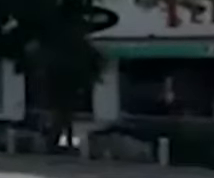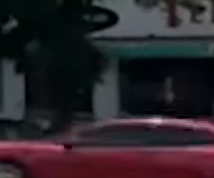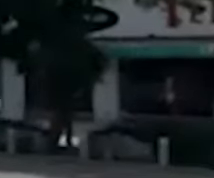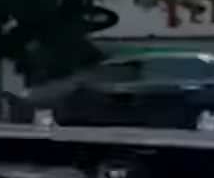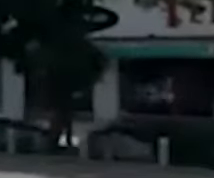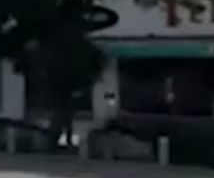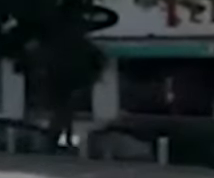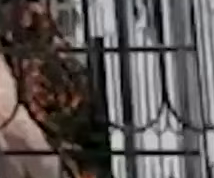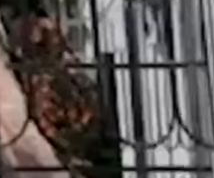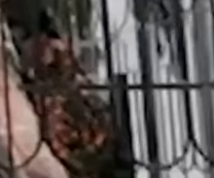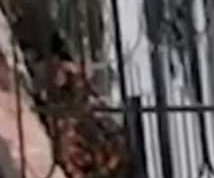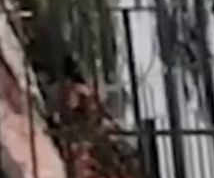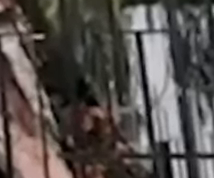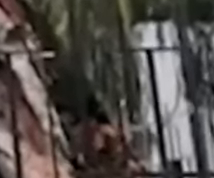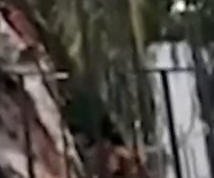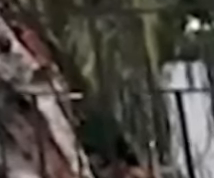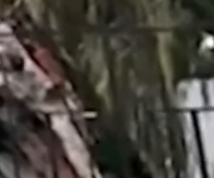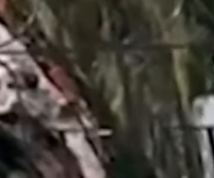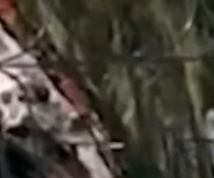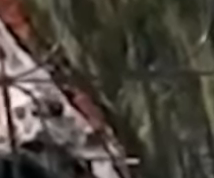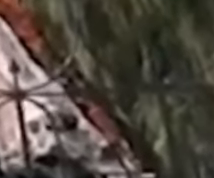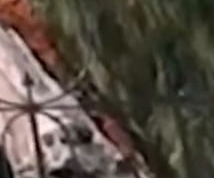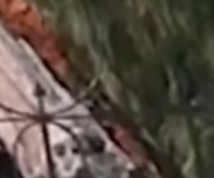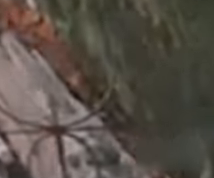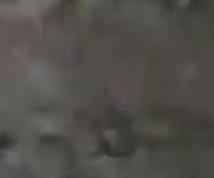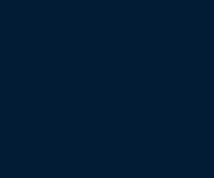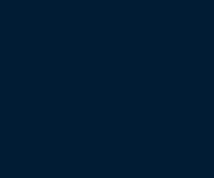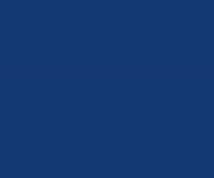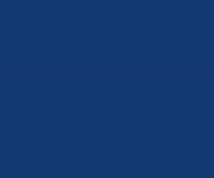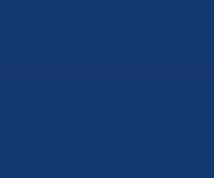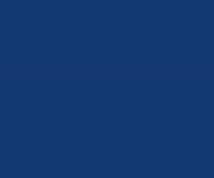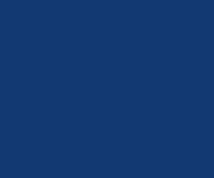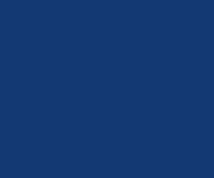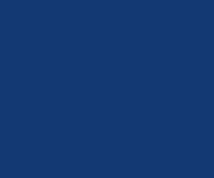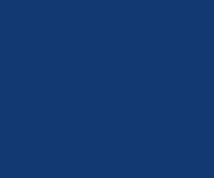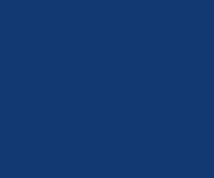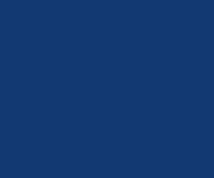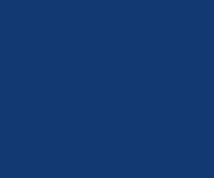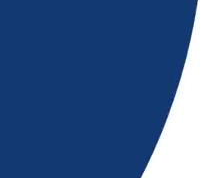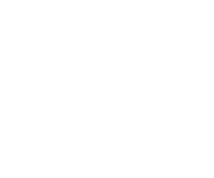llegar a la elección. Félix Carnaya, Heraldo Media Group. Thank you.